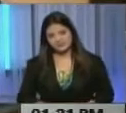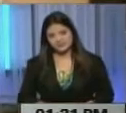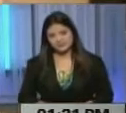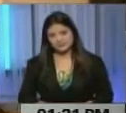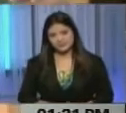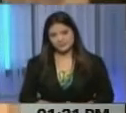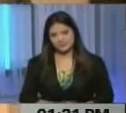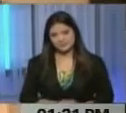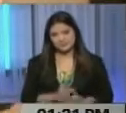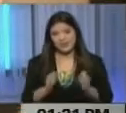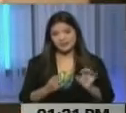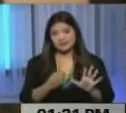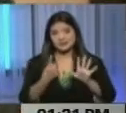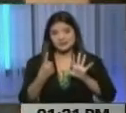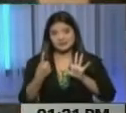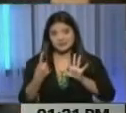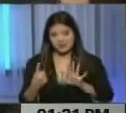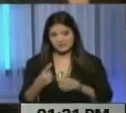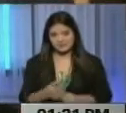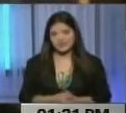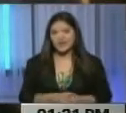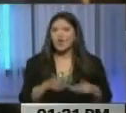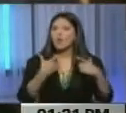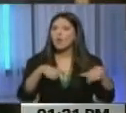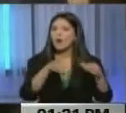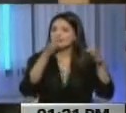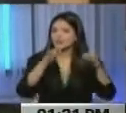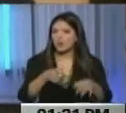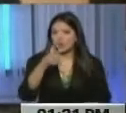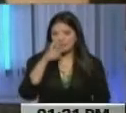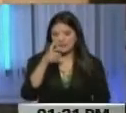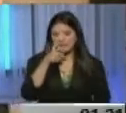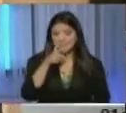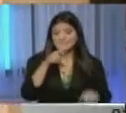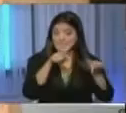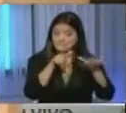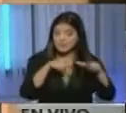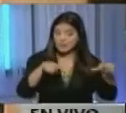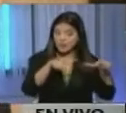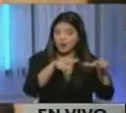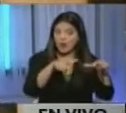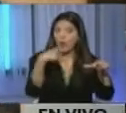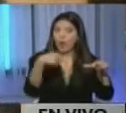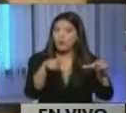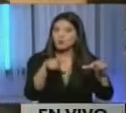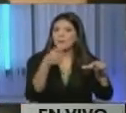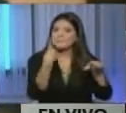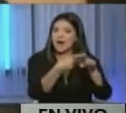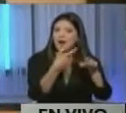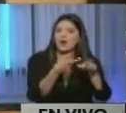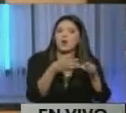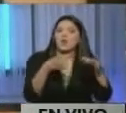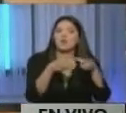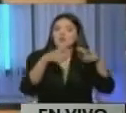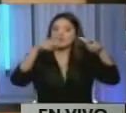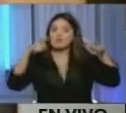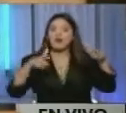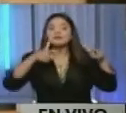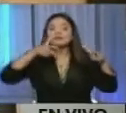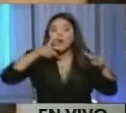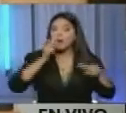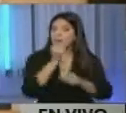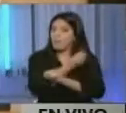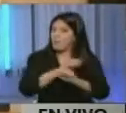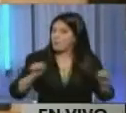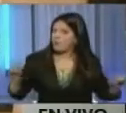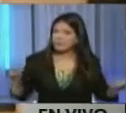6. Zonas de seguridad. Alrededor de cada zona se establece una zona de seguridad donde no podrá haber